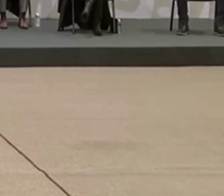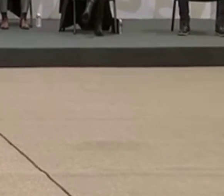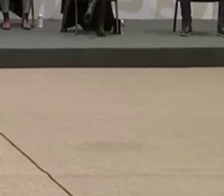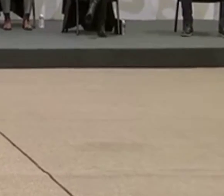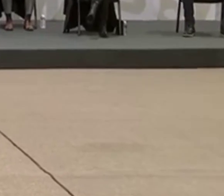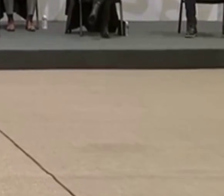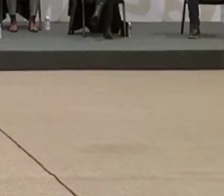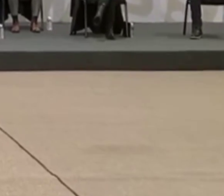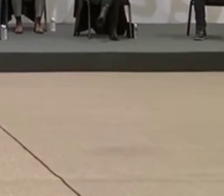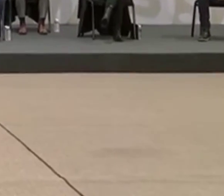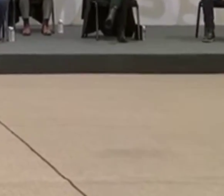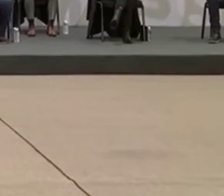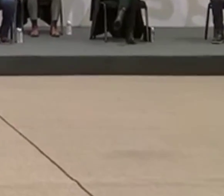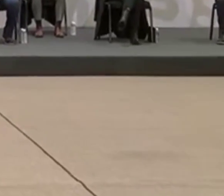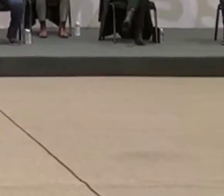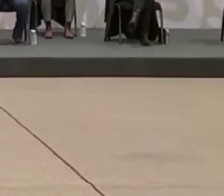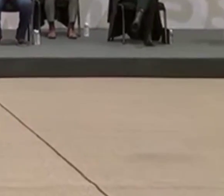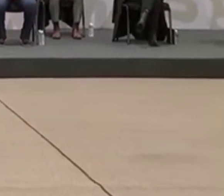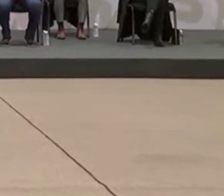López Obrador.